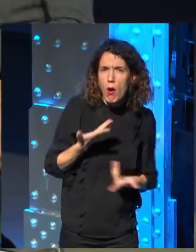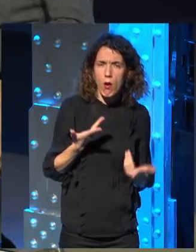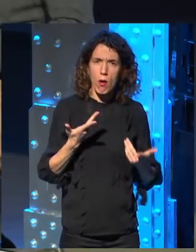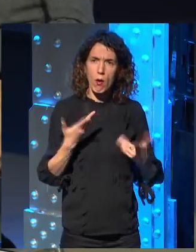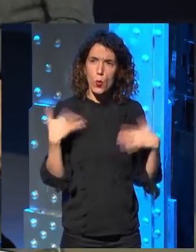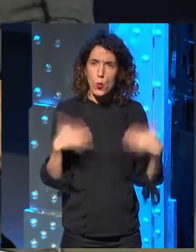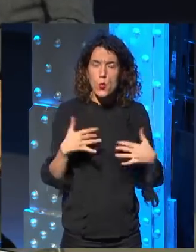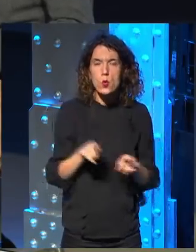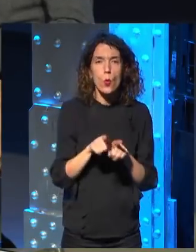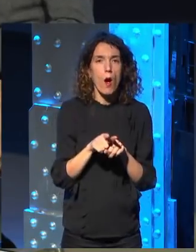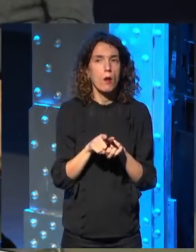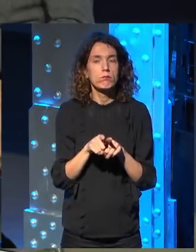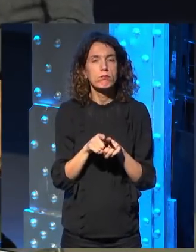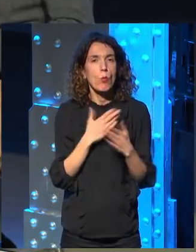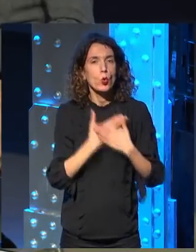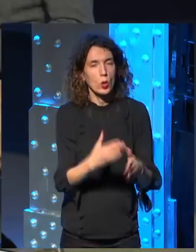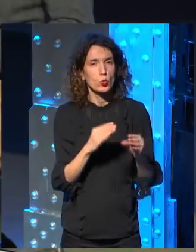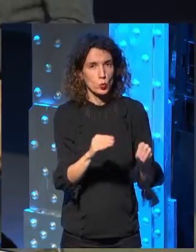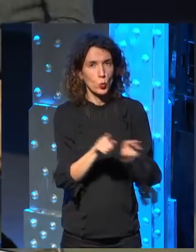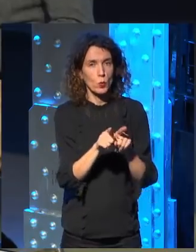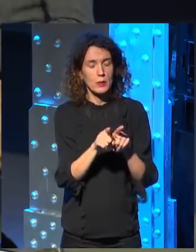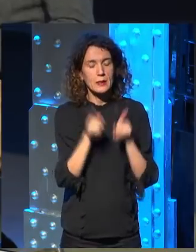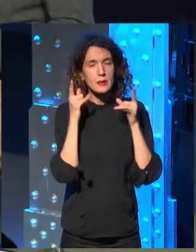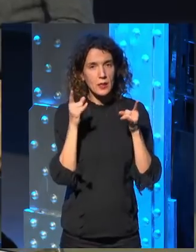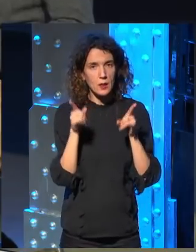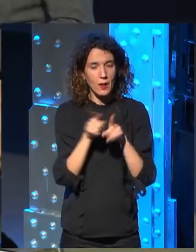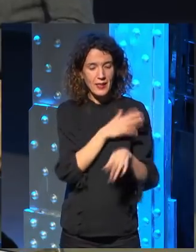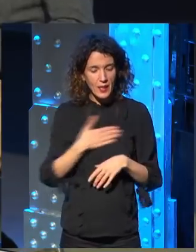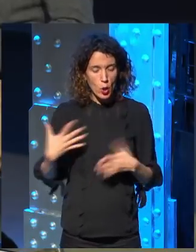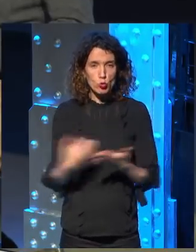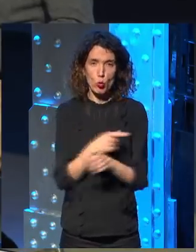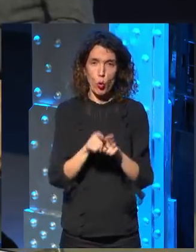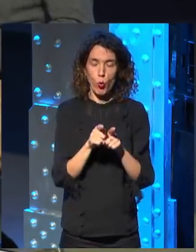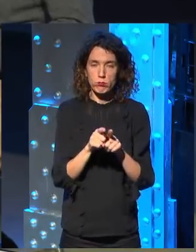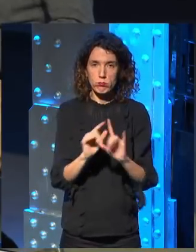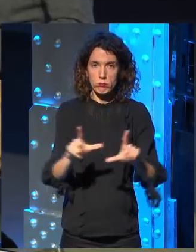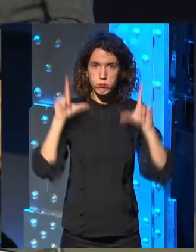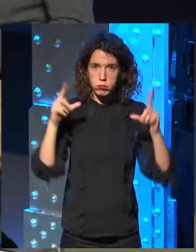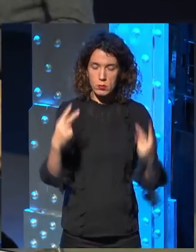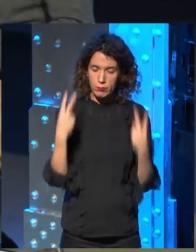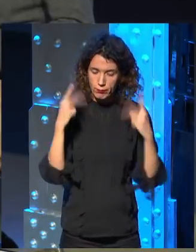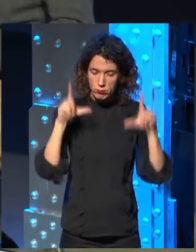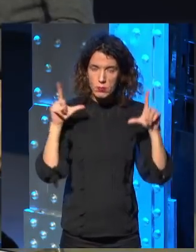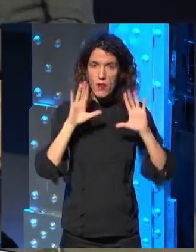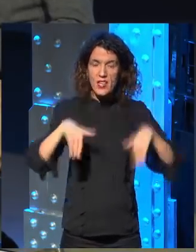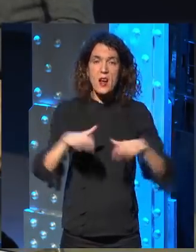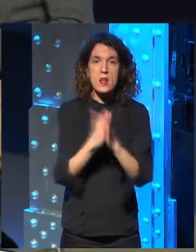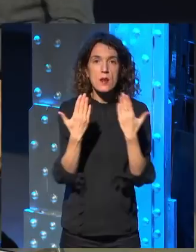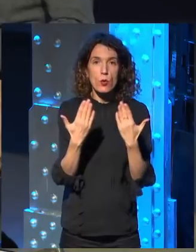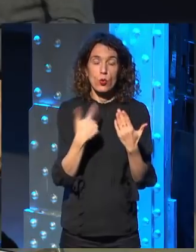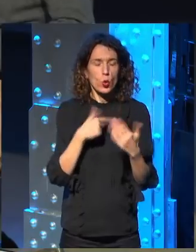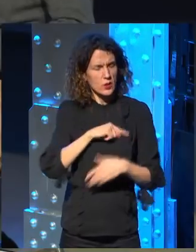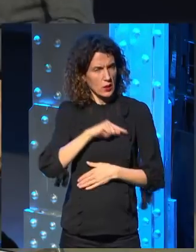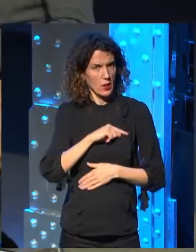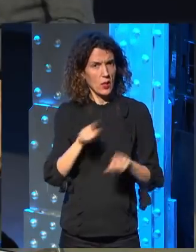una voluntad, yo creo que enormemente acaparadora, todo lo quiere acaparar, y uno puede percibir casi al final del libro, yo así